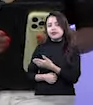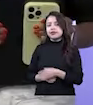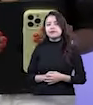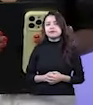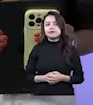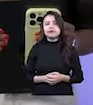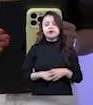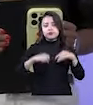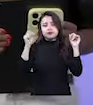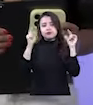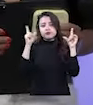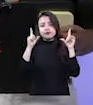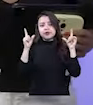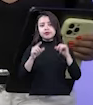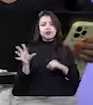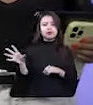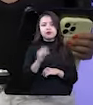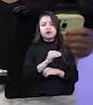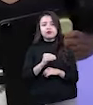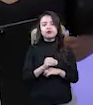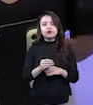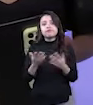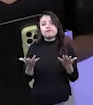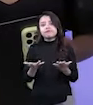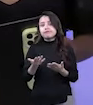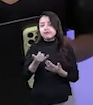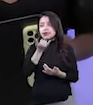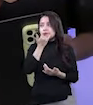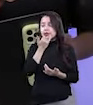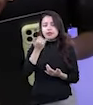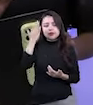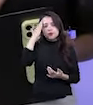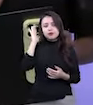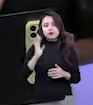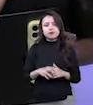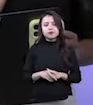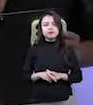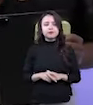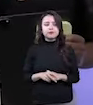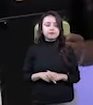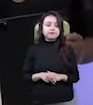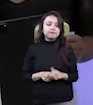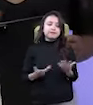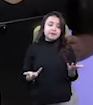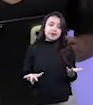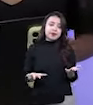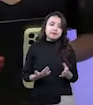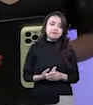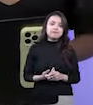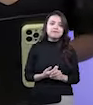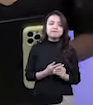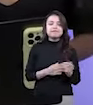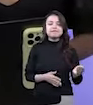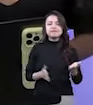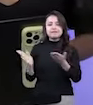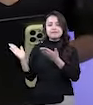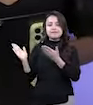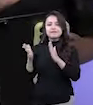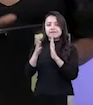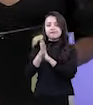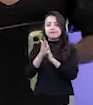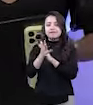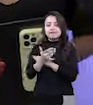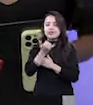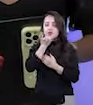y por eso sorprende demasiado su salida. No sabemos qué pasa. Estaba entonces, incomodando mucho, creo yo. ¿Será? Pues vamos a ver esta nota que nos preparó Paula Bolívar sobre